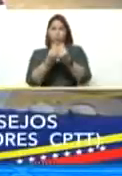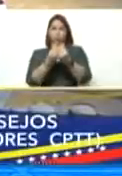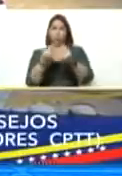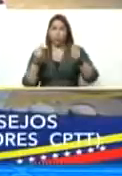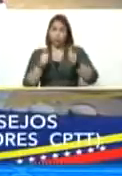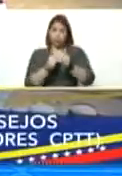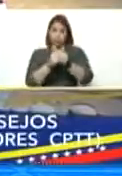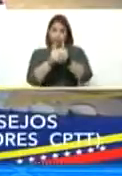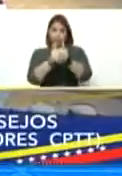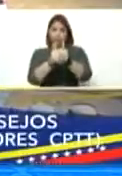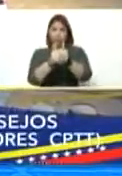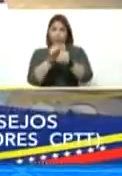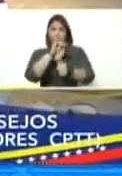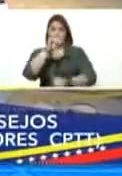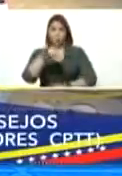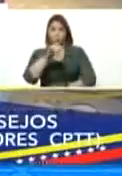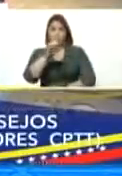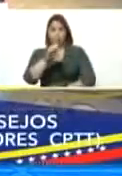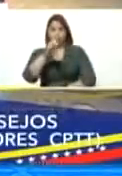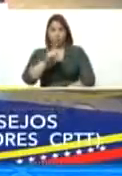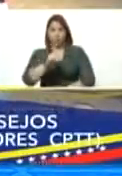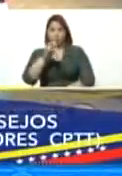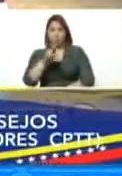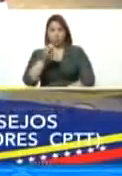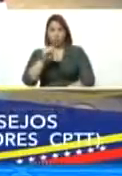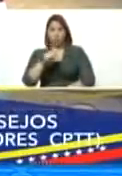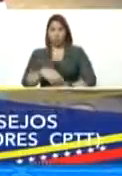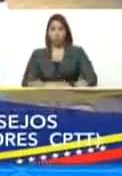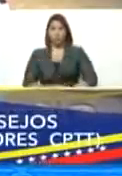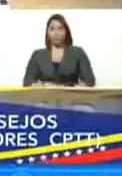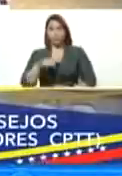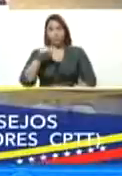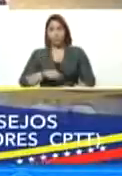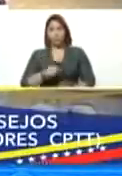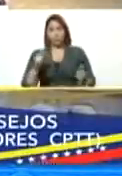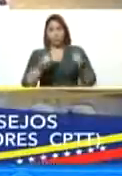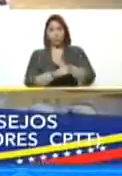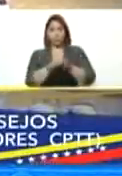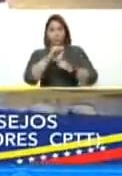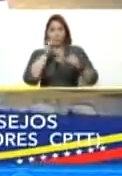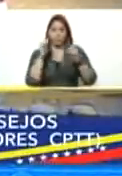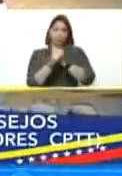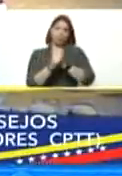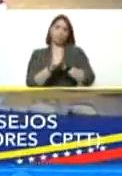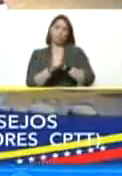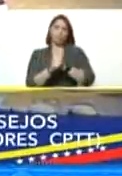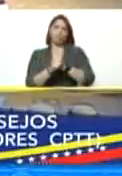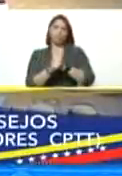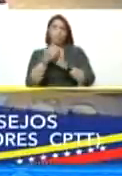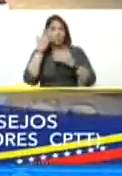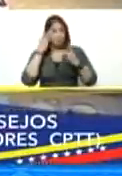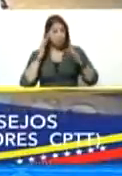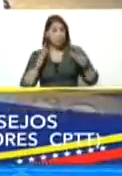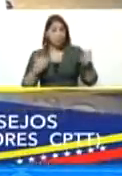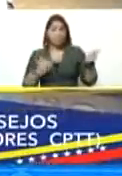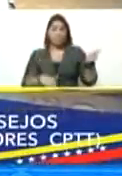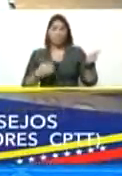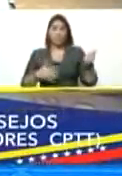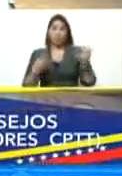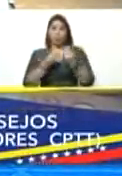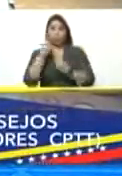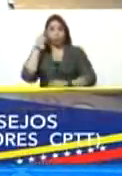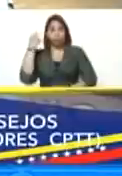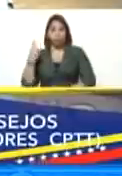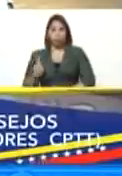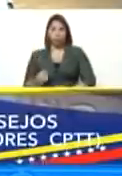Alí, Jesús Franklin. Hoy cambió de paisaje, debe estar tocando por allá y cantando con Alí. Y Emiro